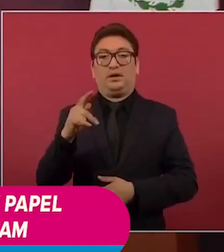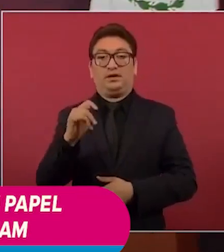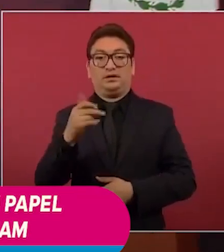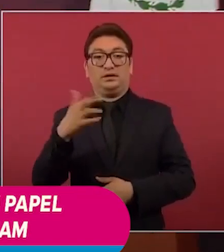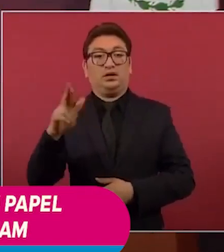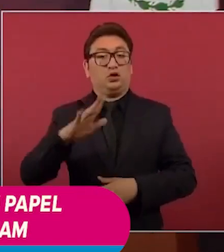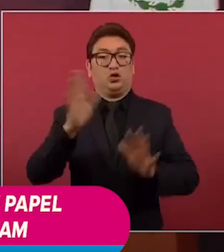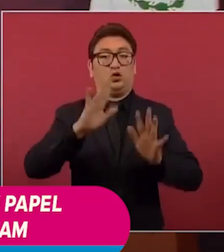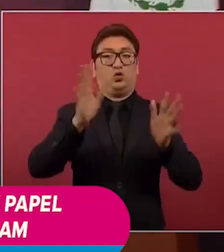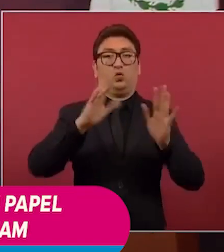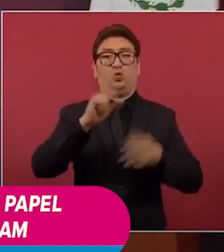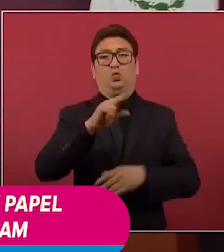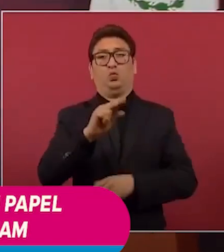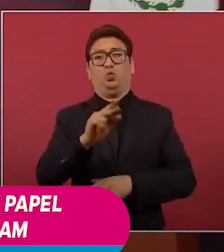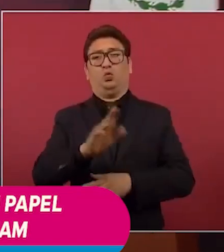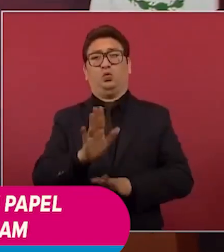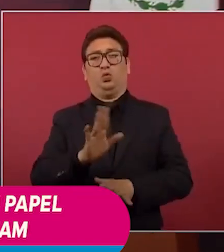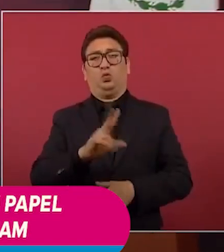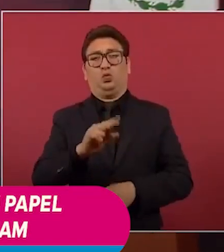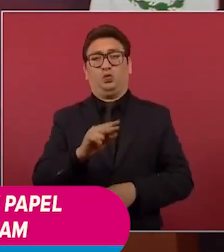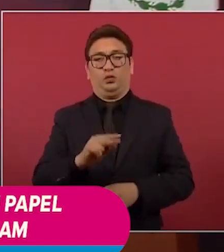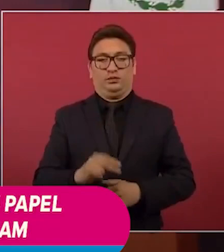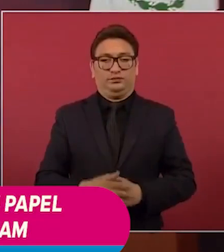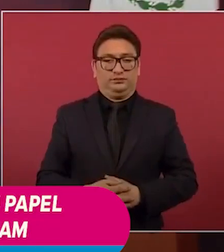no, no, no,